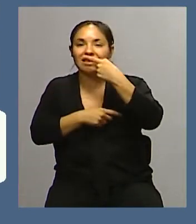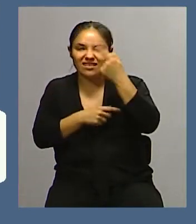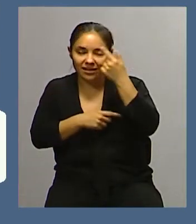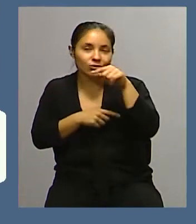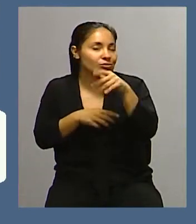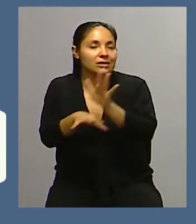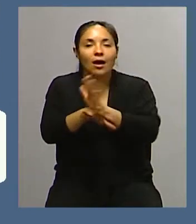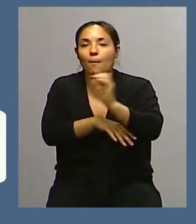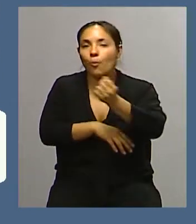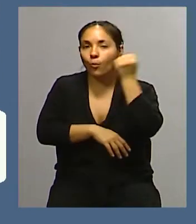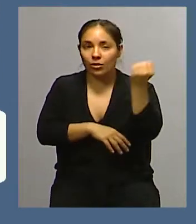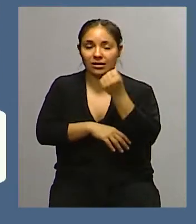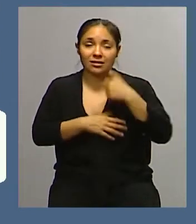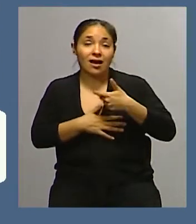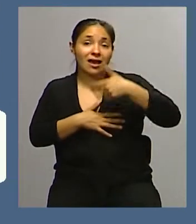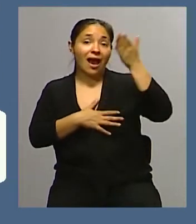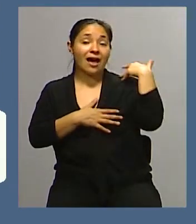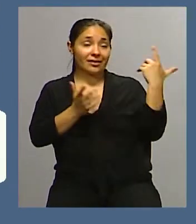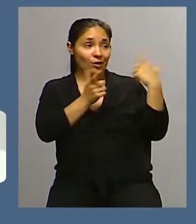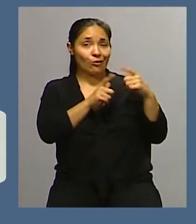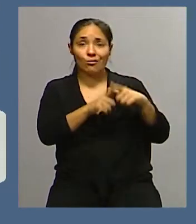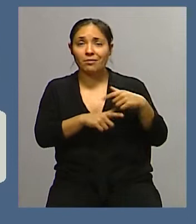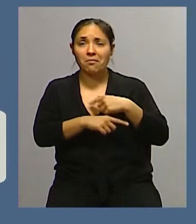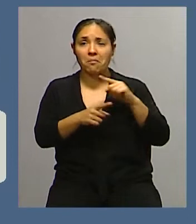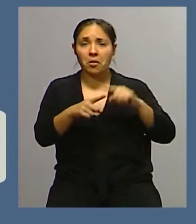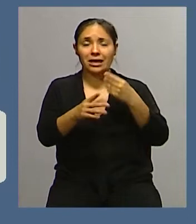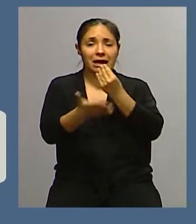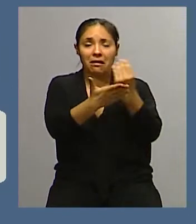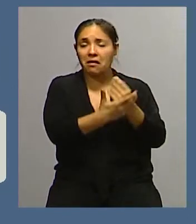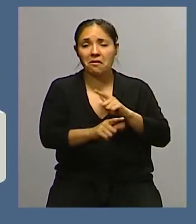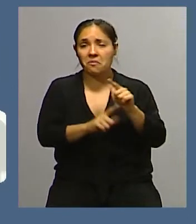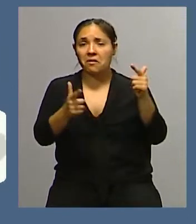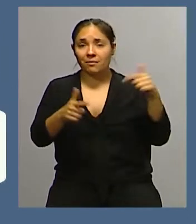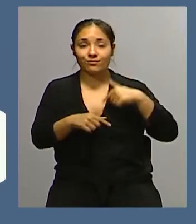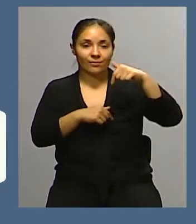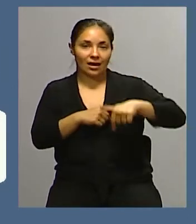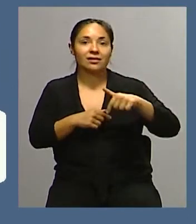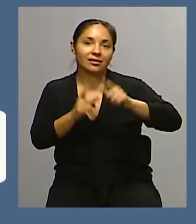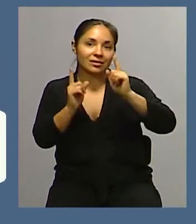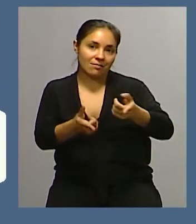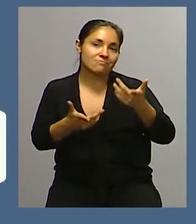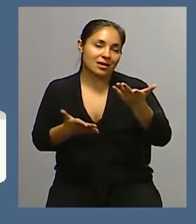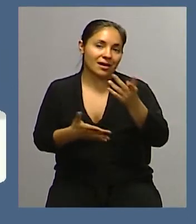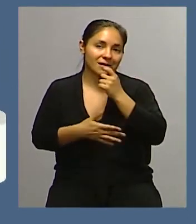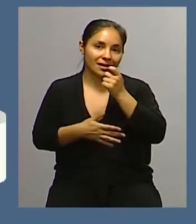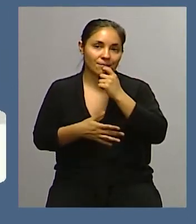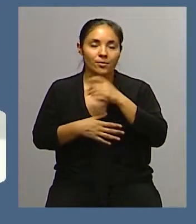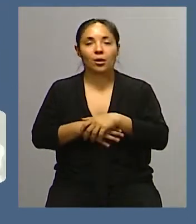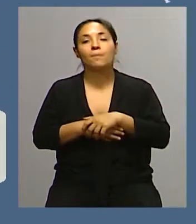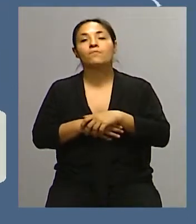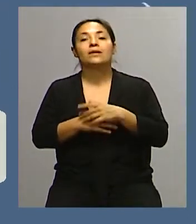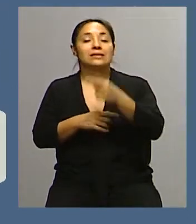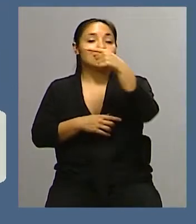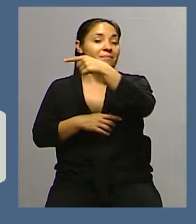donde ha habido muy poca presencia de líderes. Esta es una de esas. En realidad ha marcado la semana